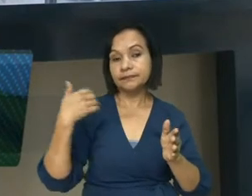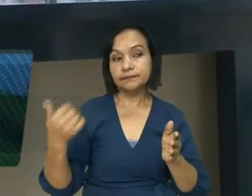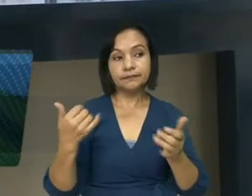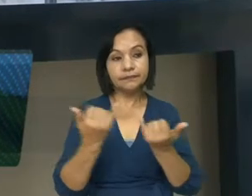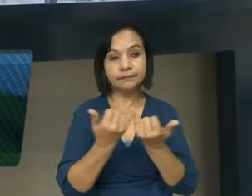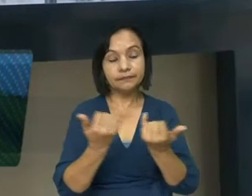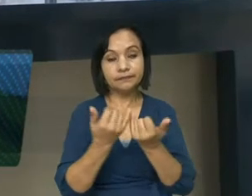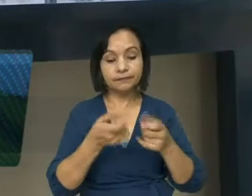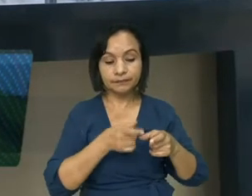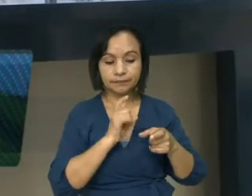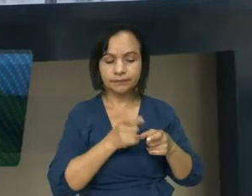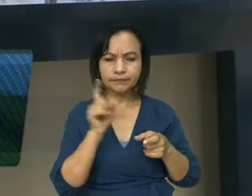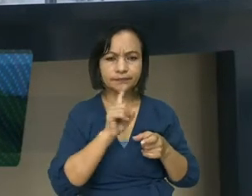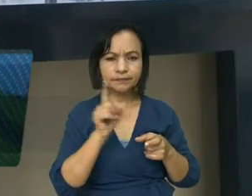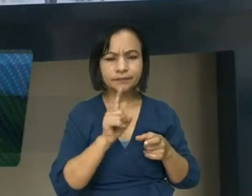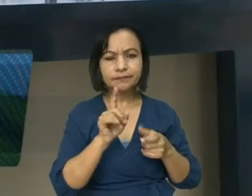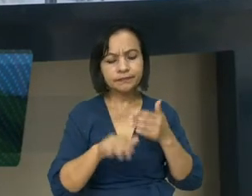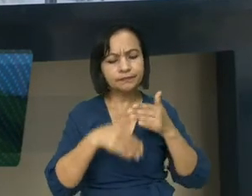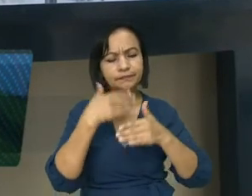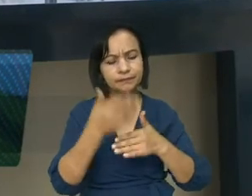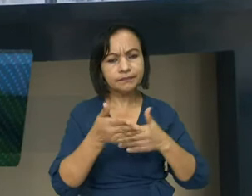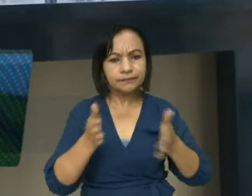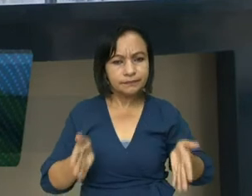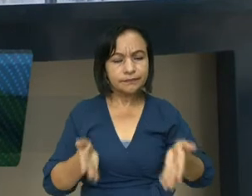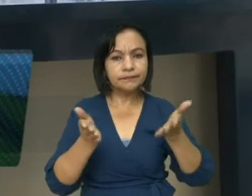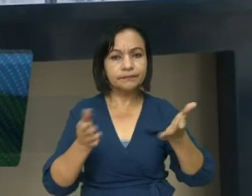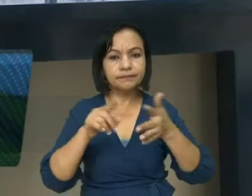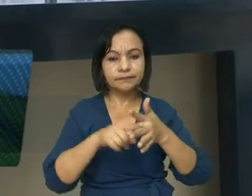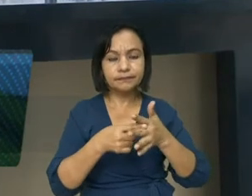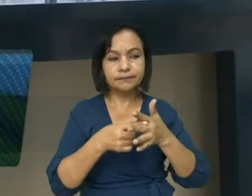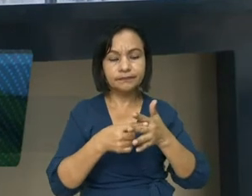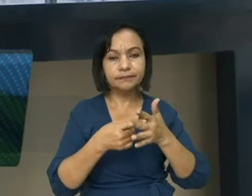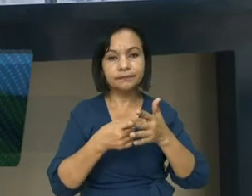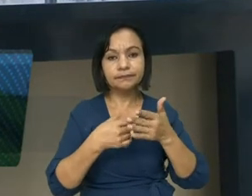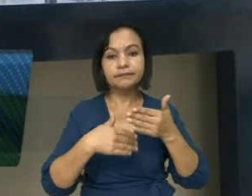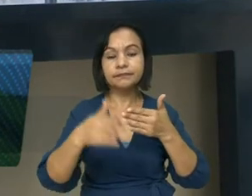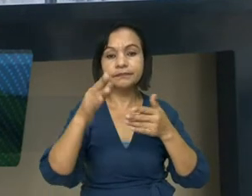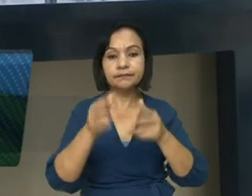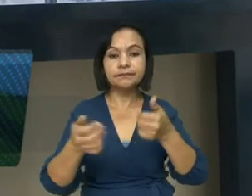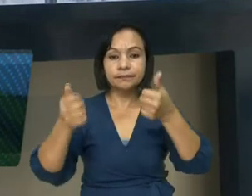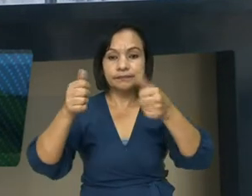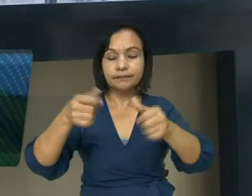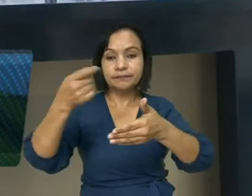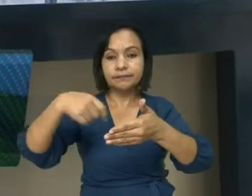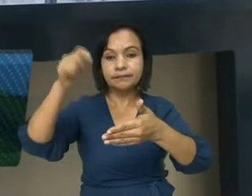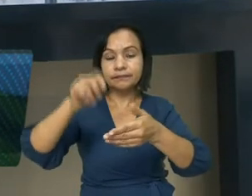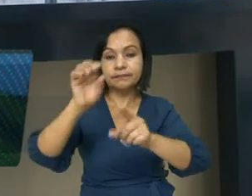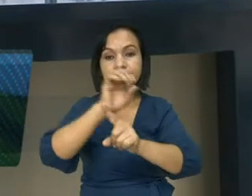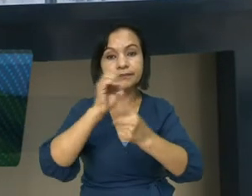necesariamente arrastre hidráulico, eso sí ya lo vamos a impulsar a partir de las próximas convenios que tengamos con los